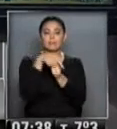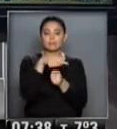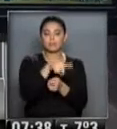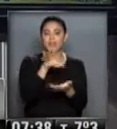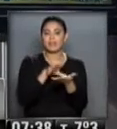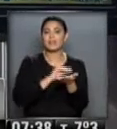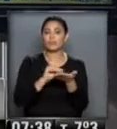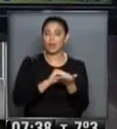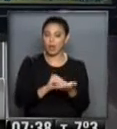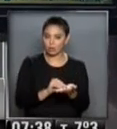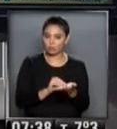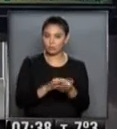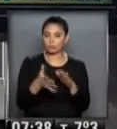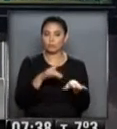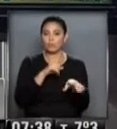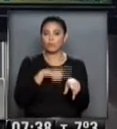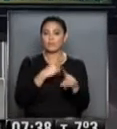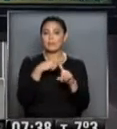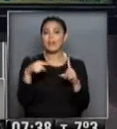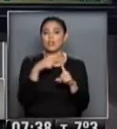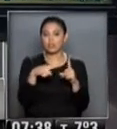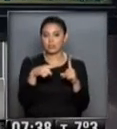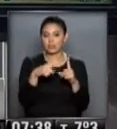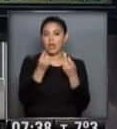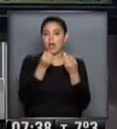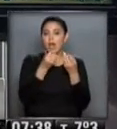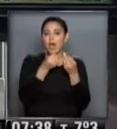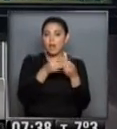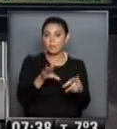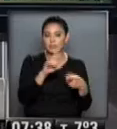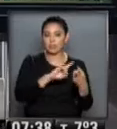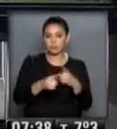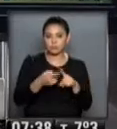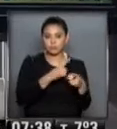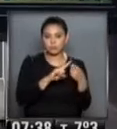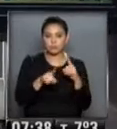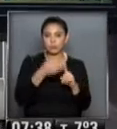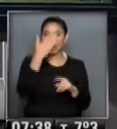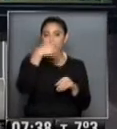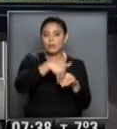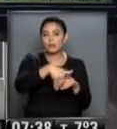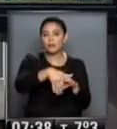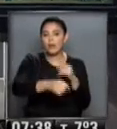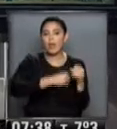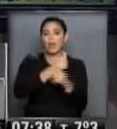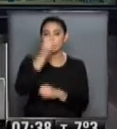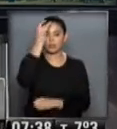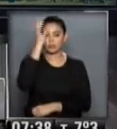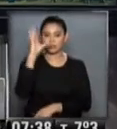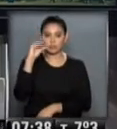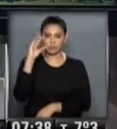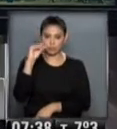de la Cámara de Diputados. En horas del mediodía comenzó el debate, a las 12 de la noche aproximadamente. Finalizó, decimos 12 horas de